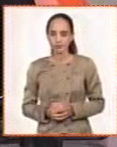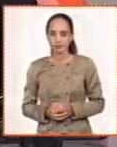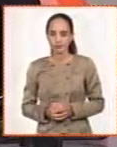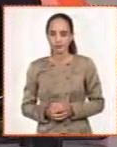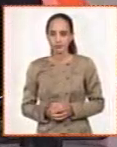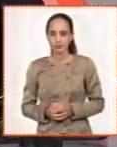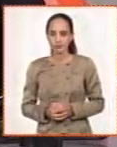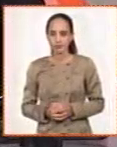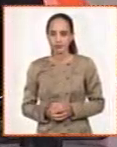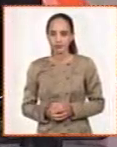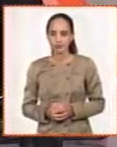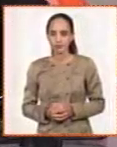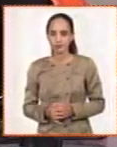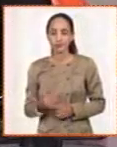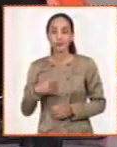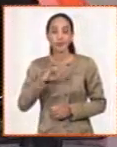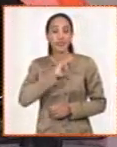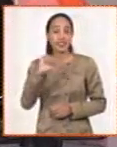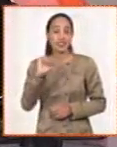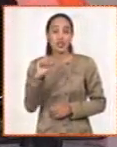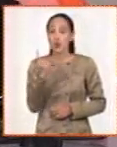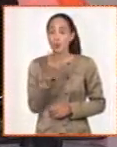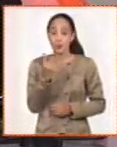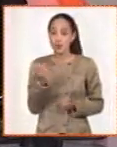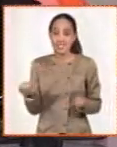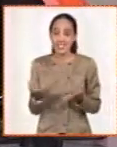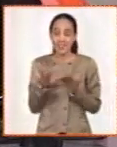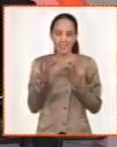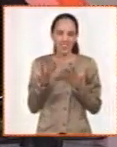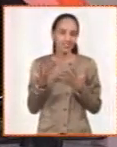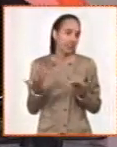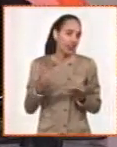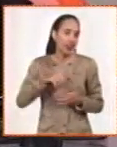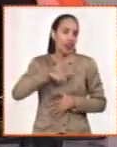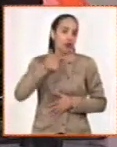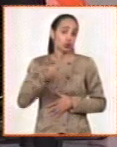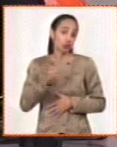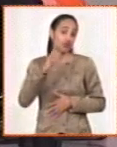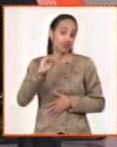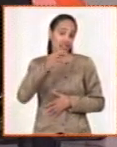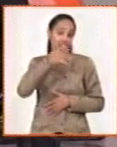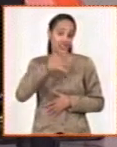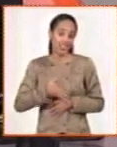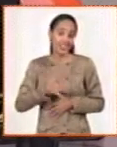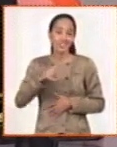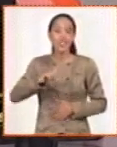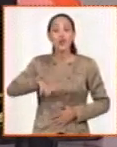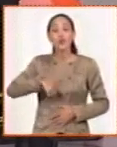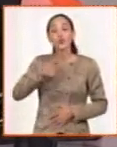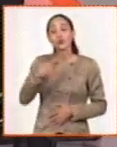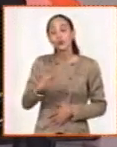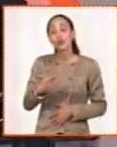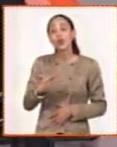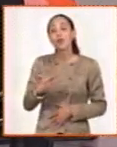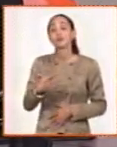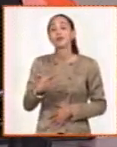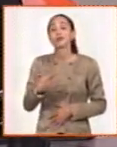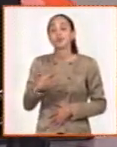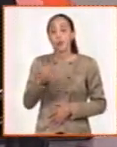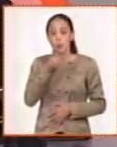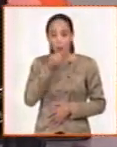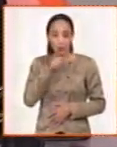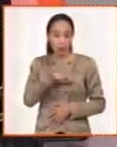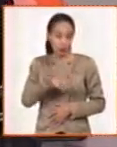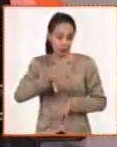Para vencer, lo primero que hay que salvar, lo dijo Fidel, es la cultura. Y esa cultura, pues, nos ha permitido en todos estos años